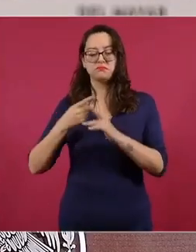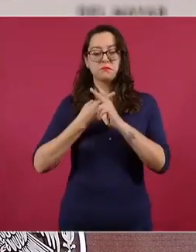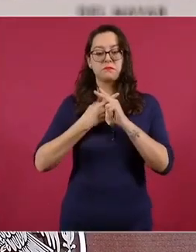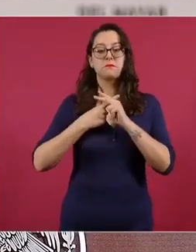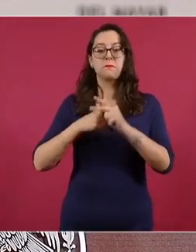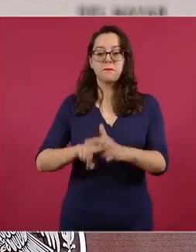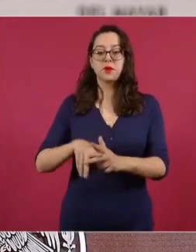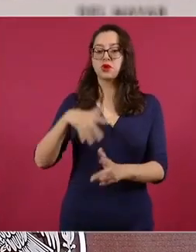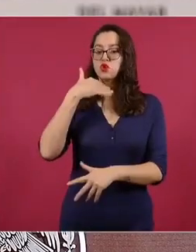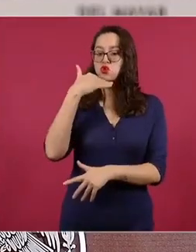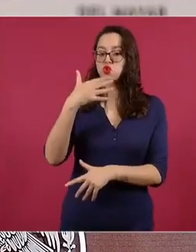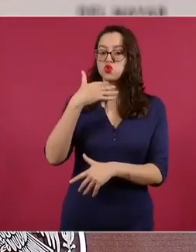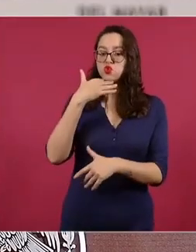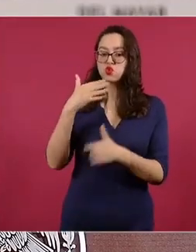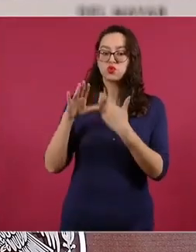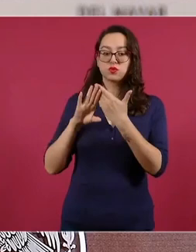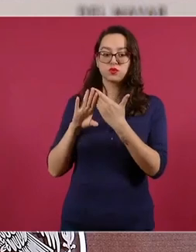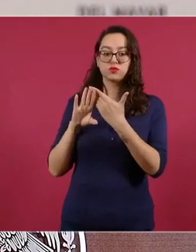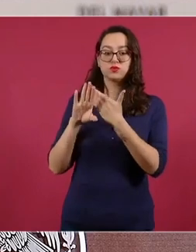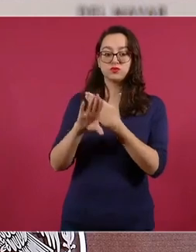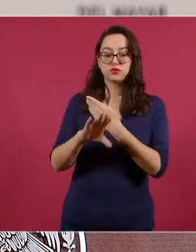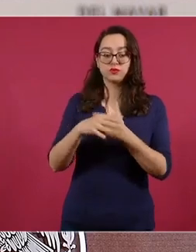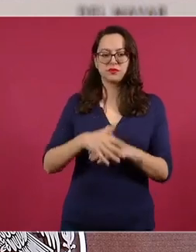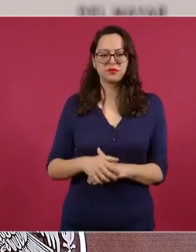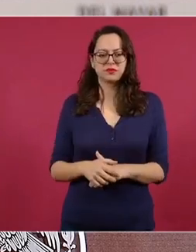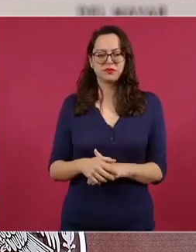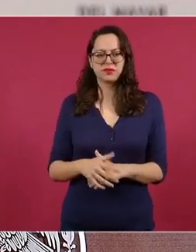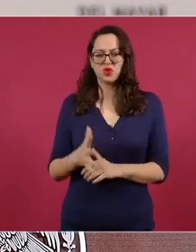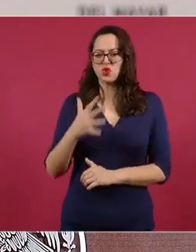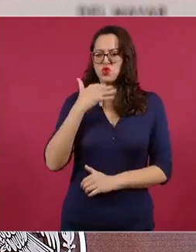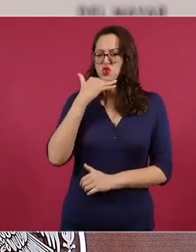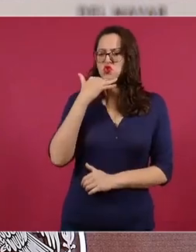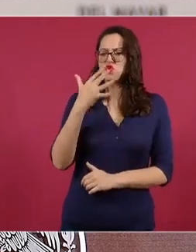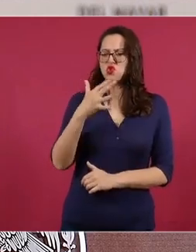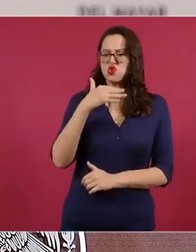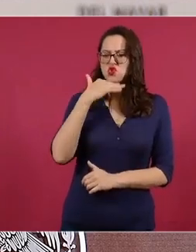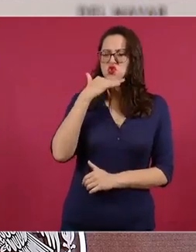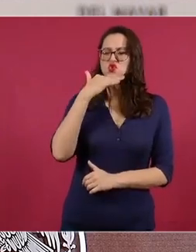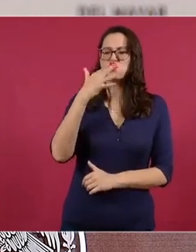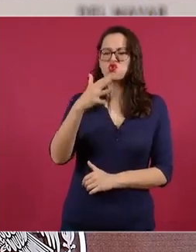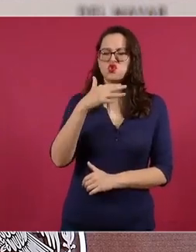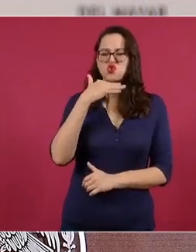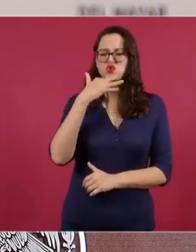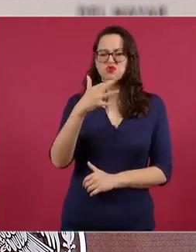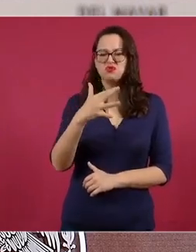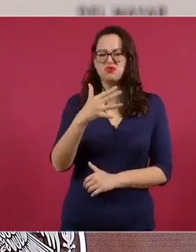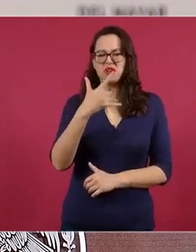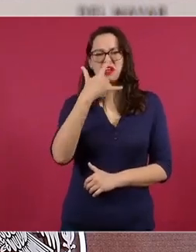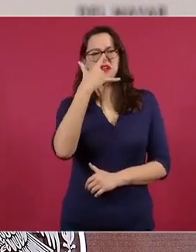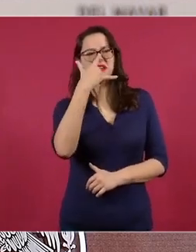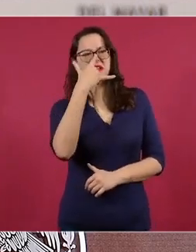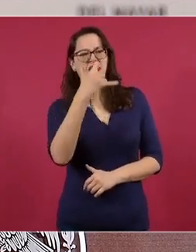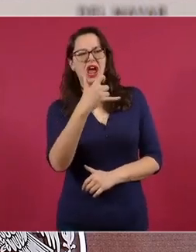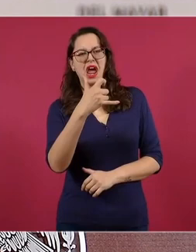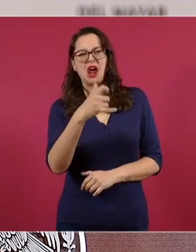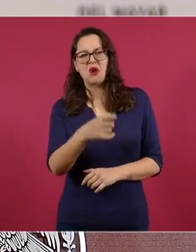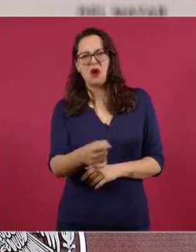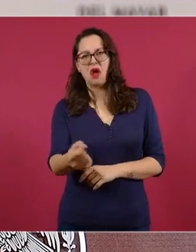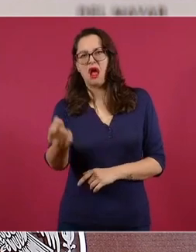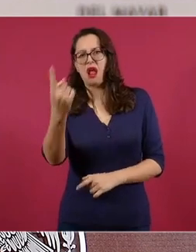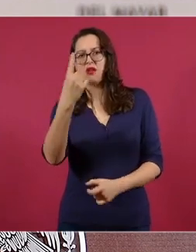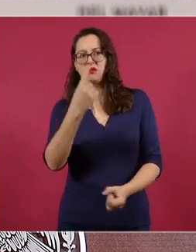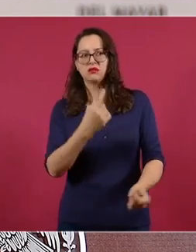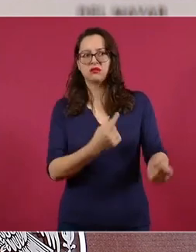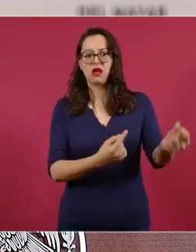No se lucha contra un fenómeno aislado, sino con algo que ya conocíamos